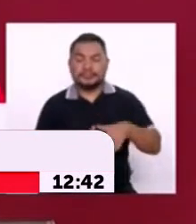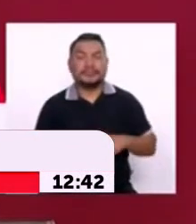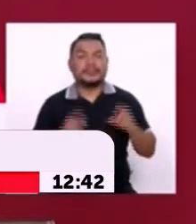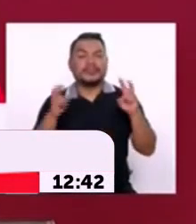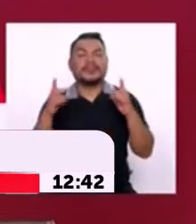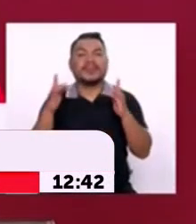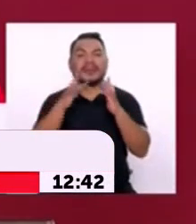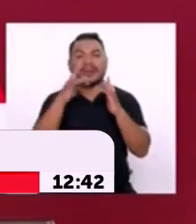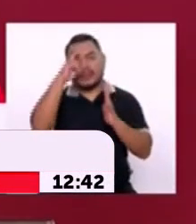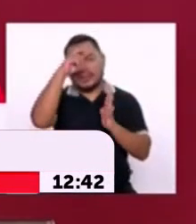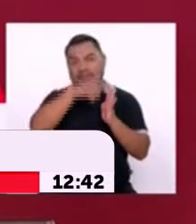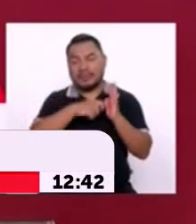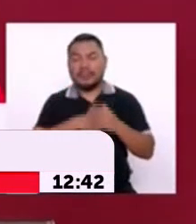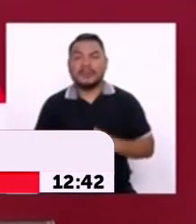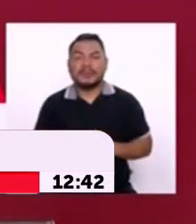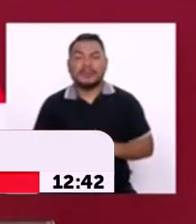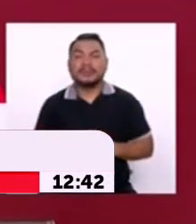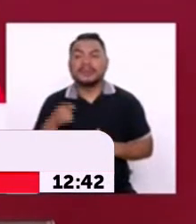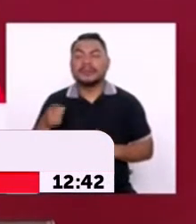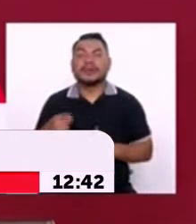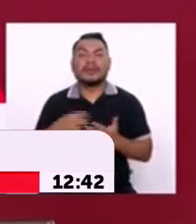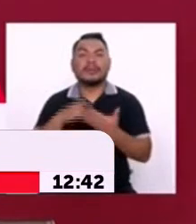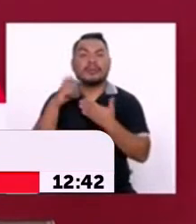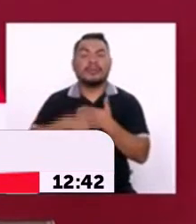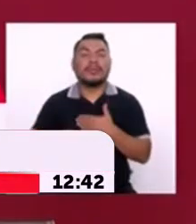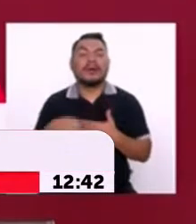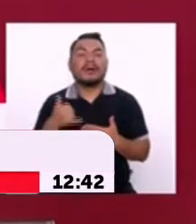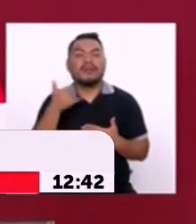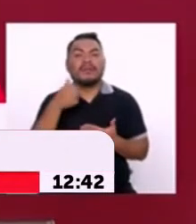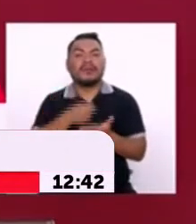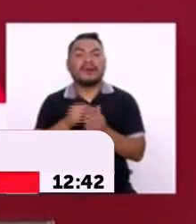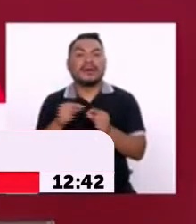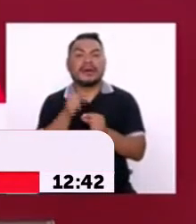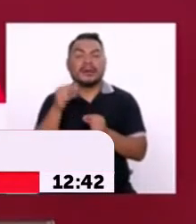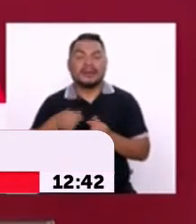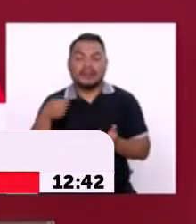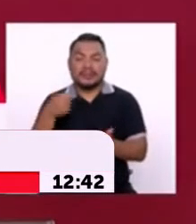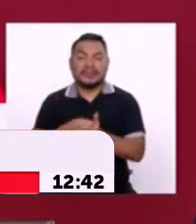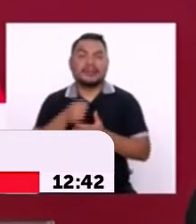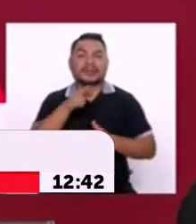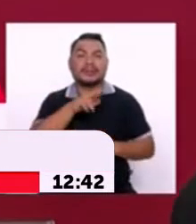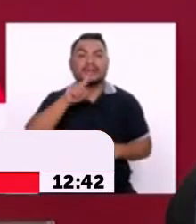Minas. ¡Exitosa! El programa Bonogás ha financiado